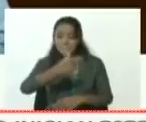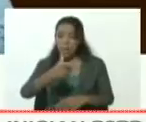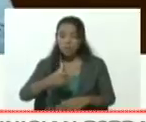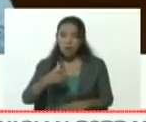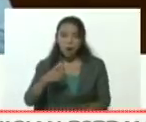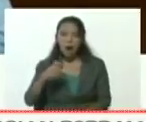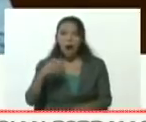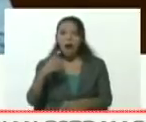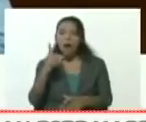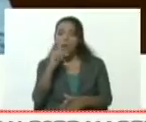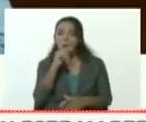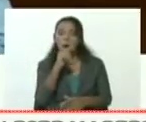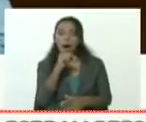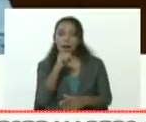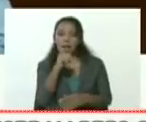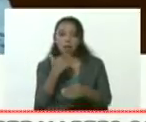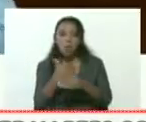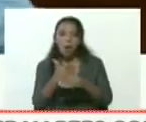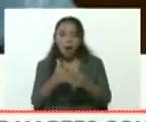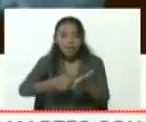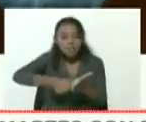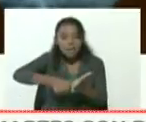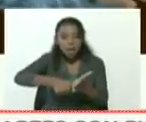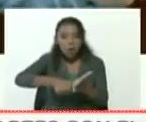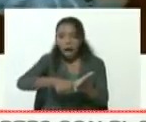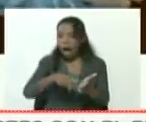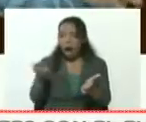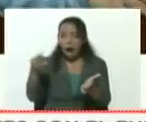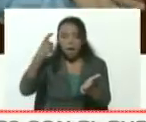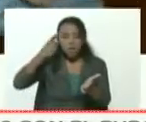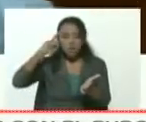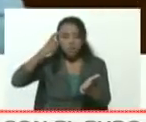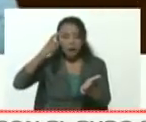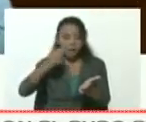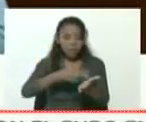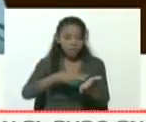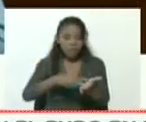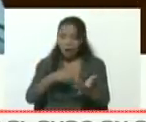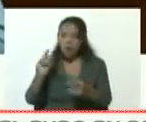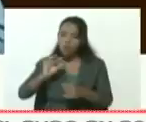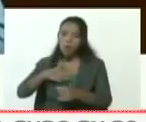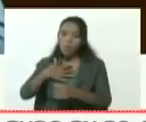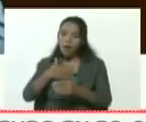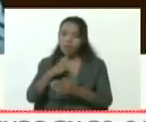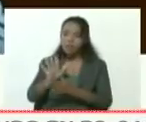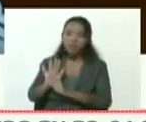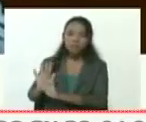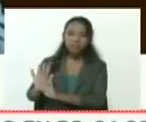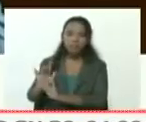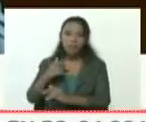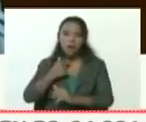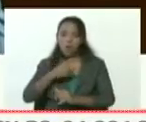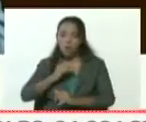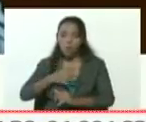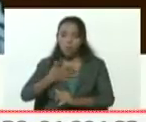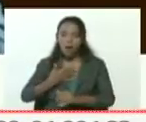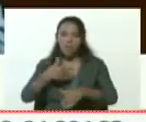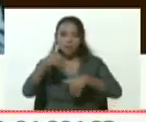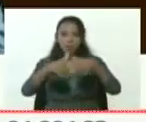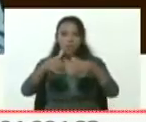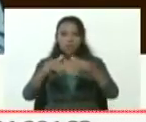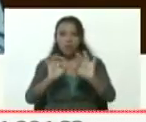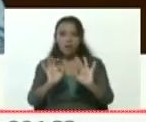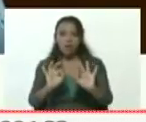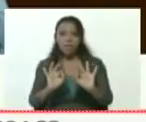electoral, y la medida inmediata era que no podía ejercer el voto. Perdía sus derechos